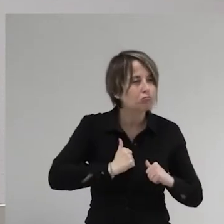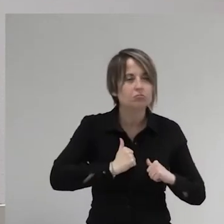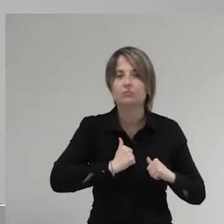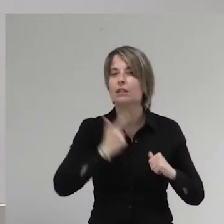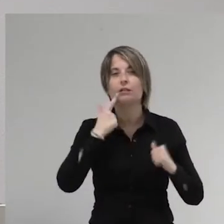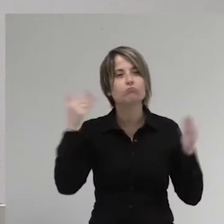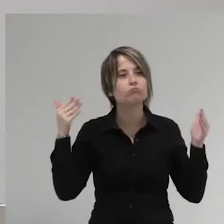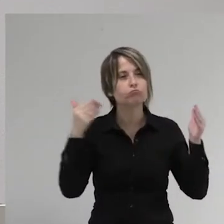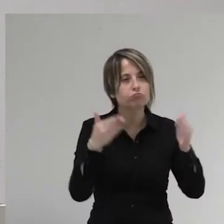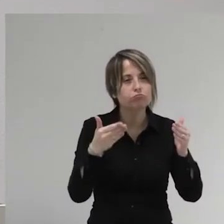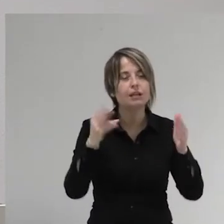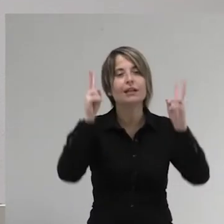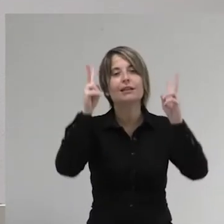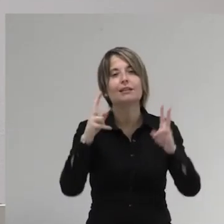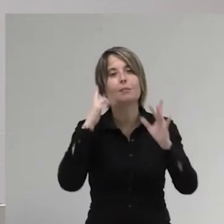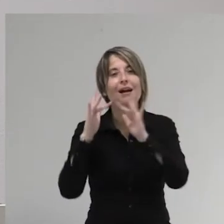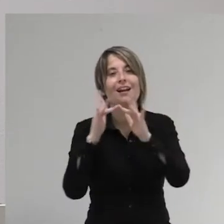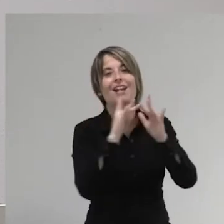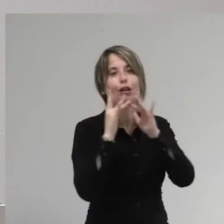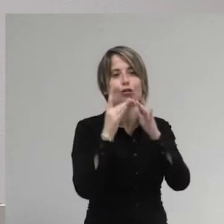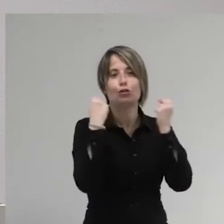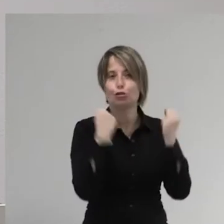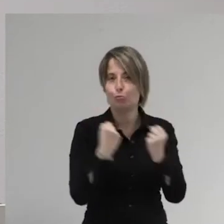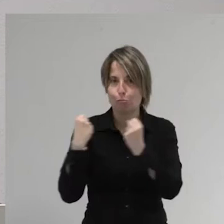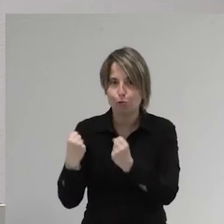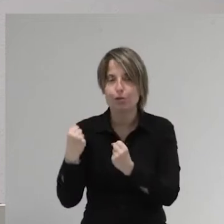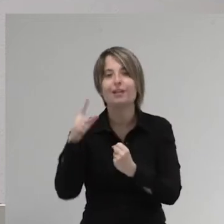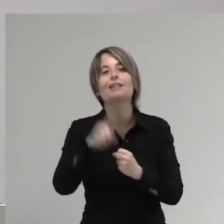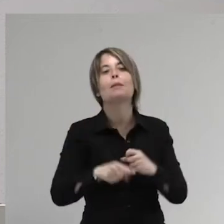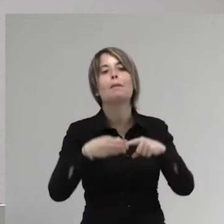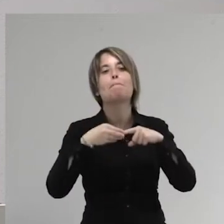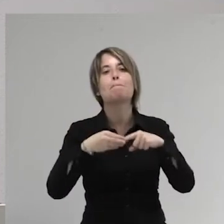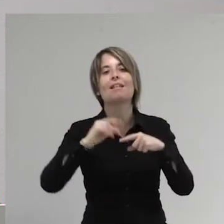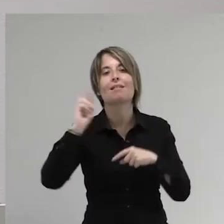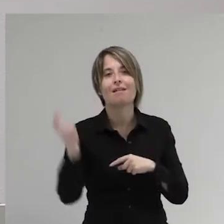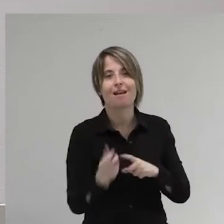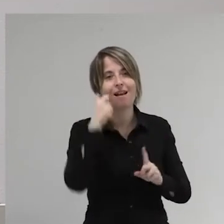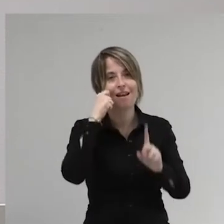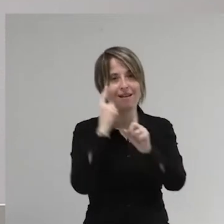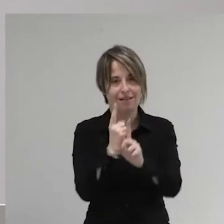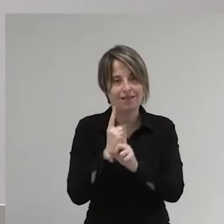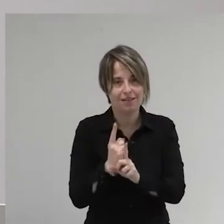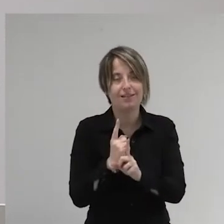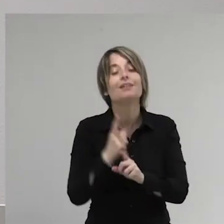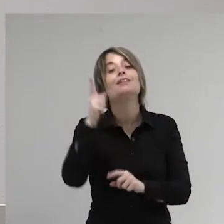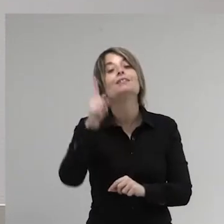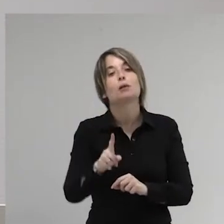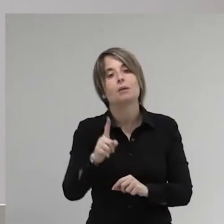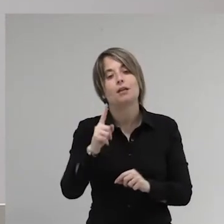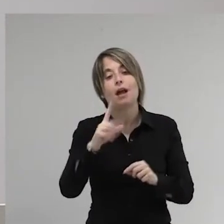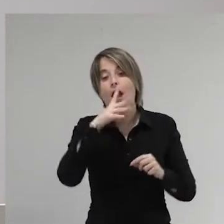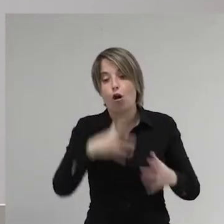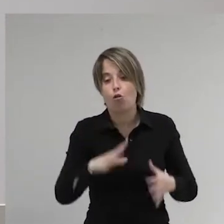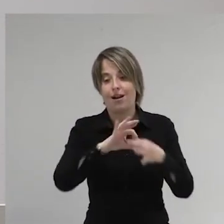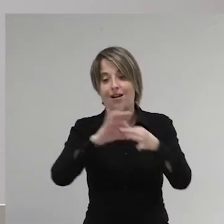del foco la cuestión de las relaciones de poder y el carácter materialista del racismo, y su relación histórica y